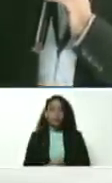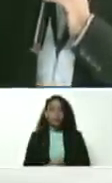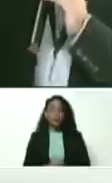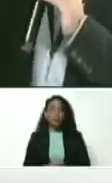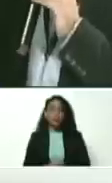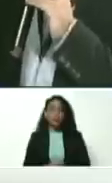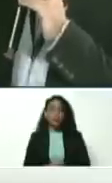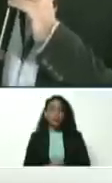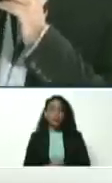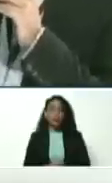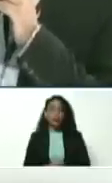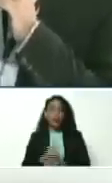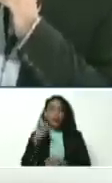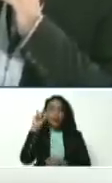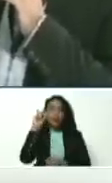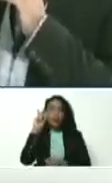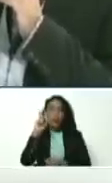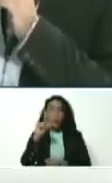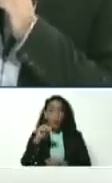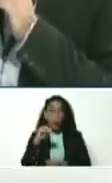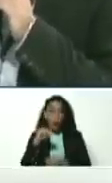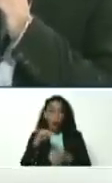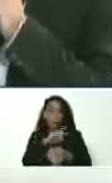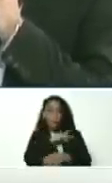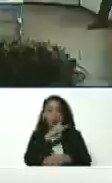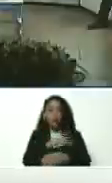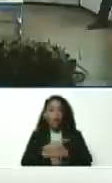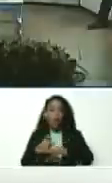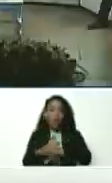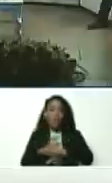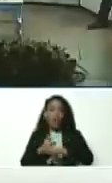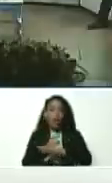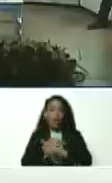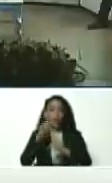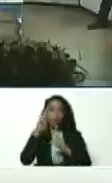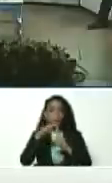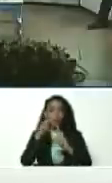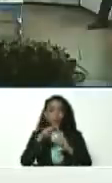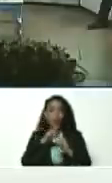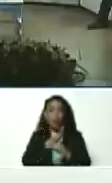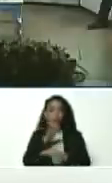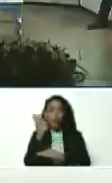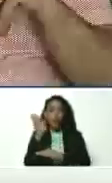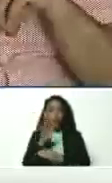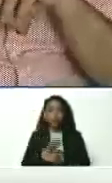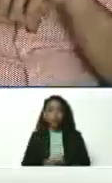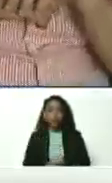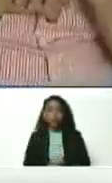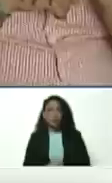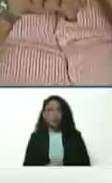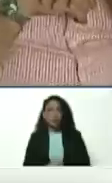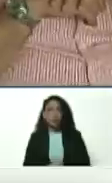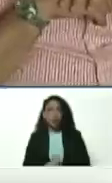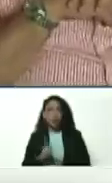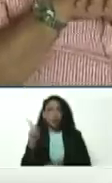poeta gobernador del táchira freddy bernal allá estuvieron en